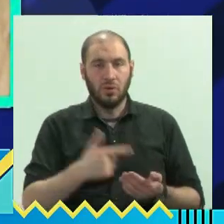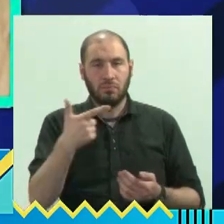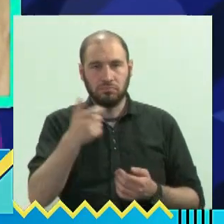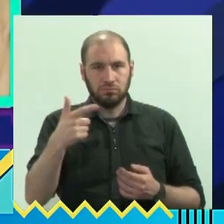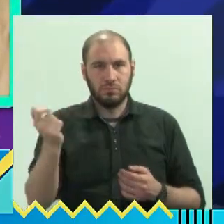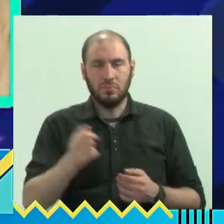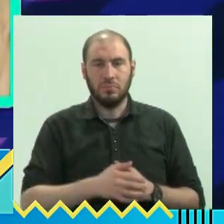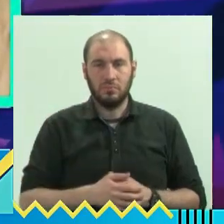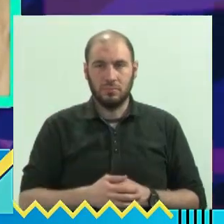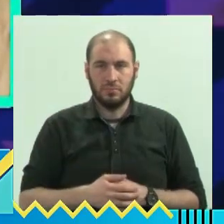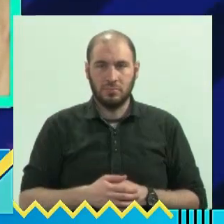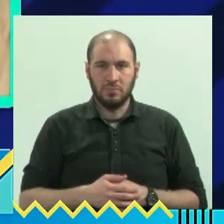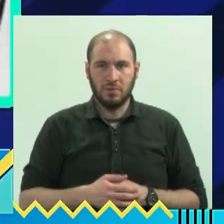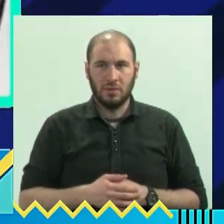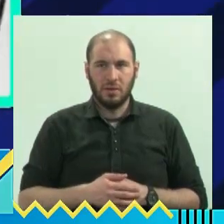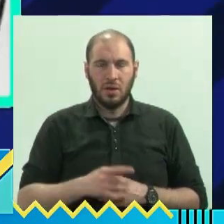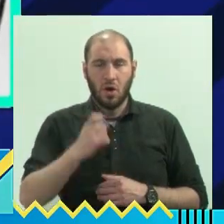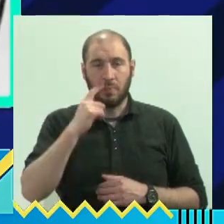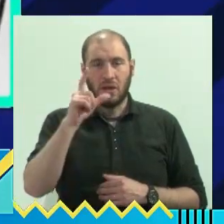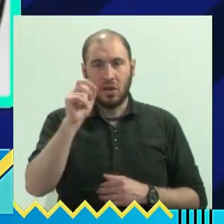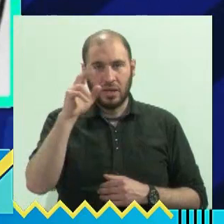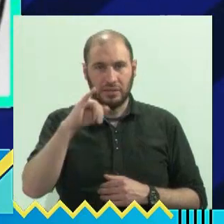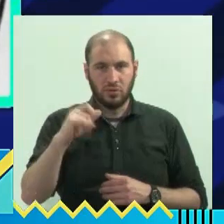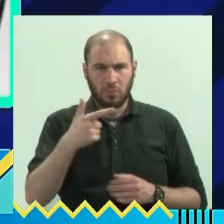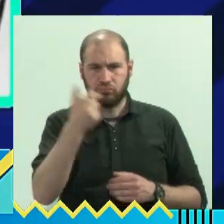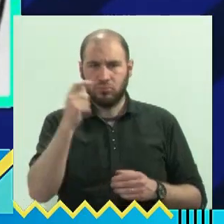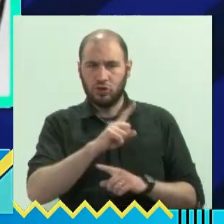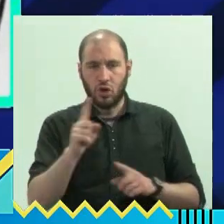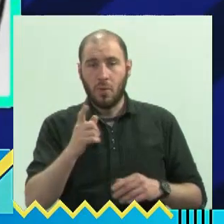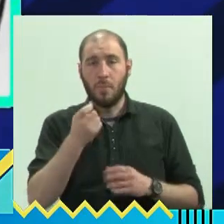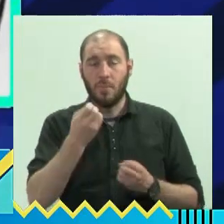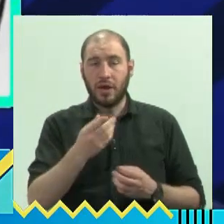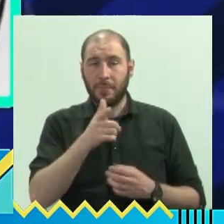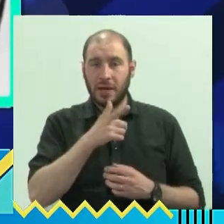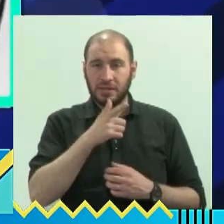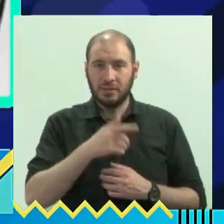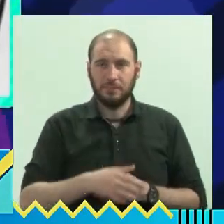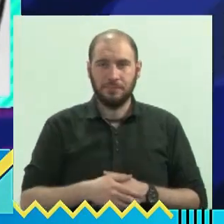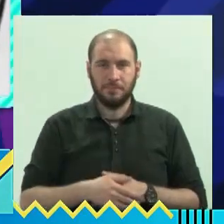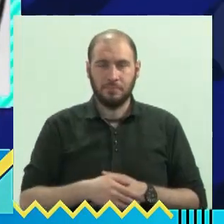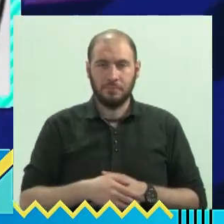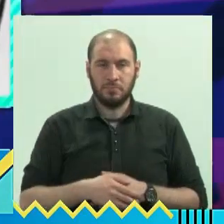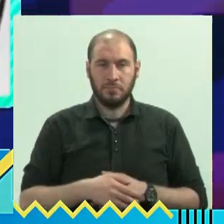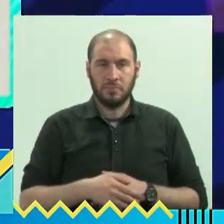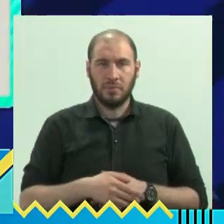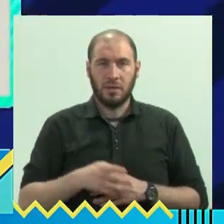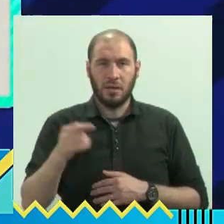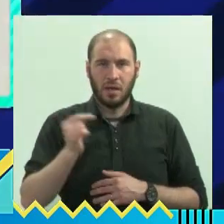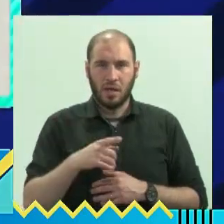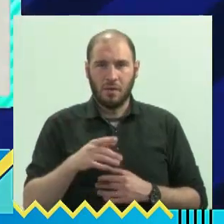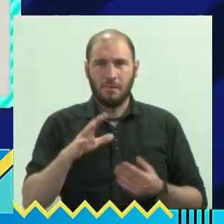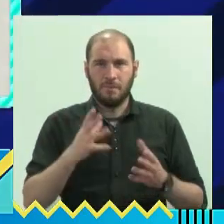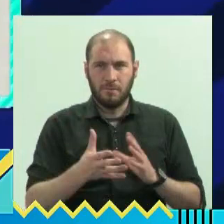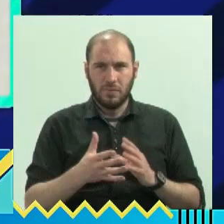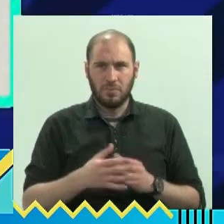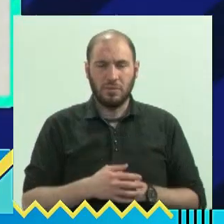oficiales unitarios y no fusila a Lorenzo Barcala porque aparentemente tenía tanta destreza en la